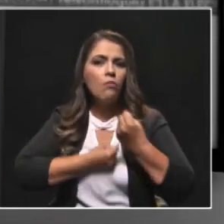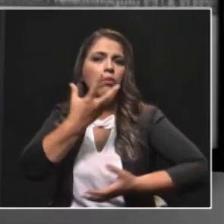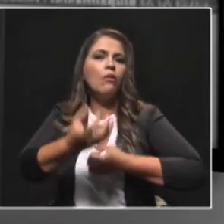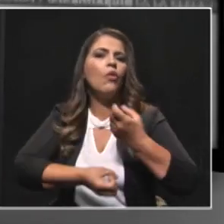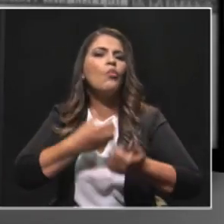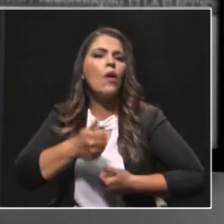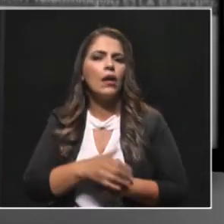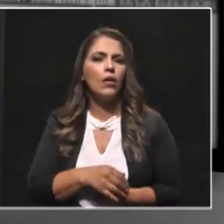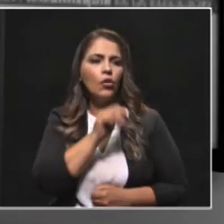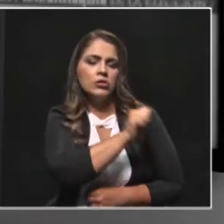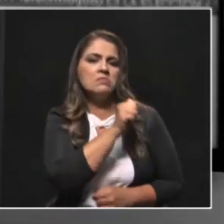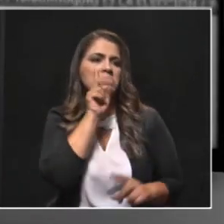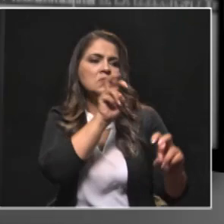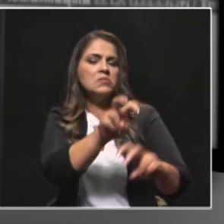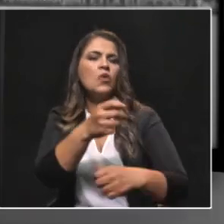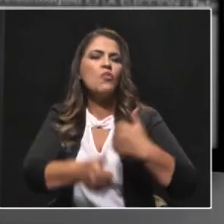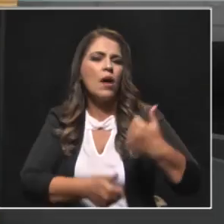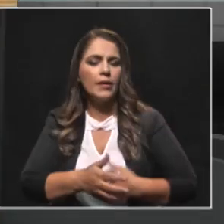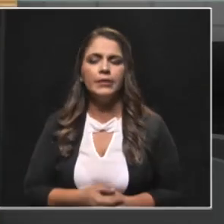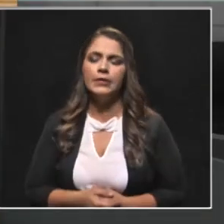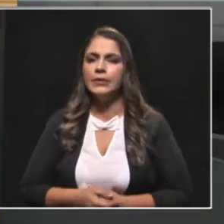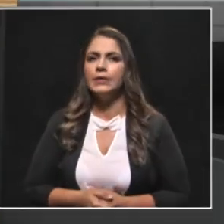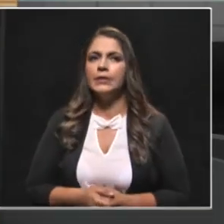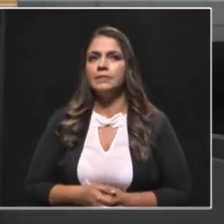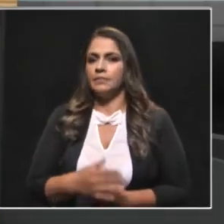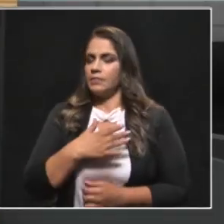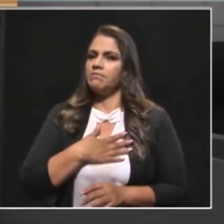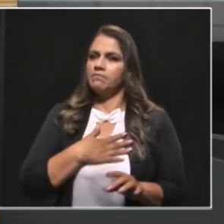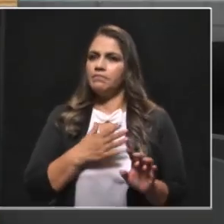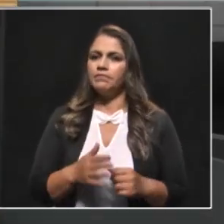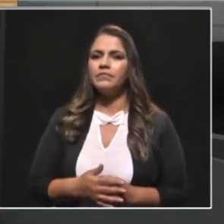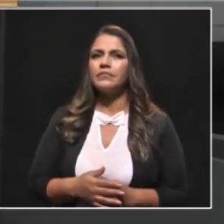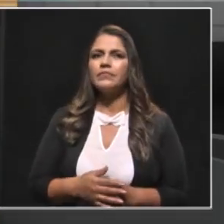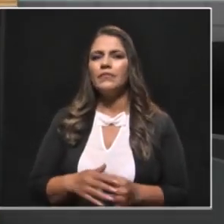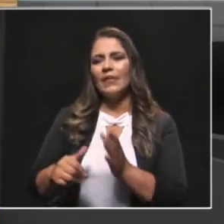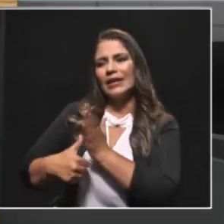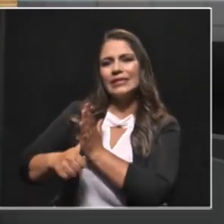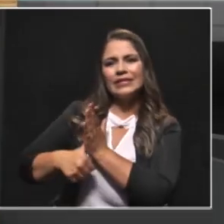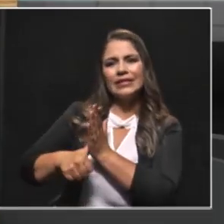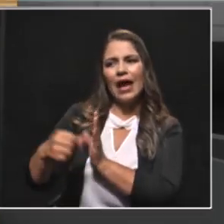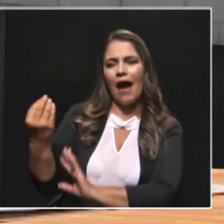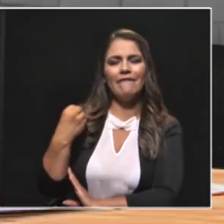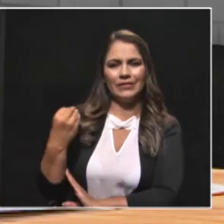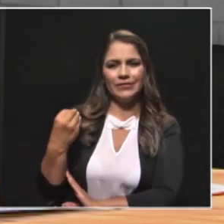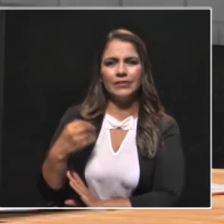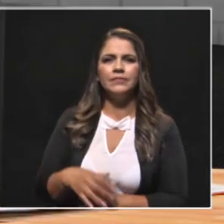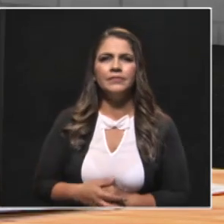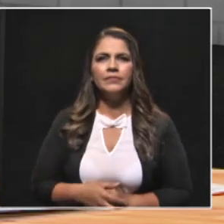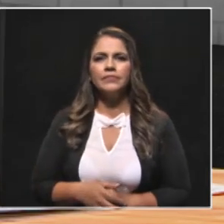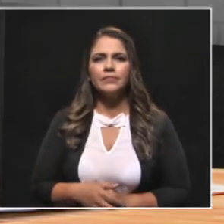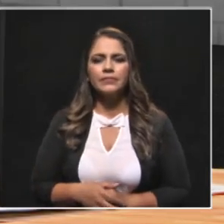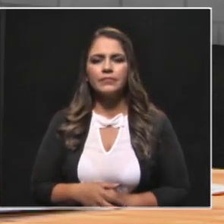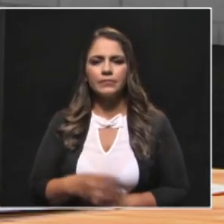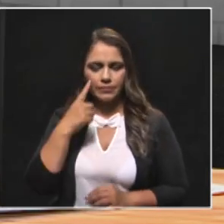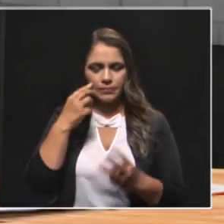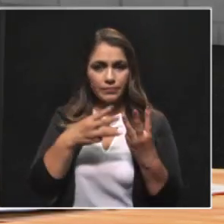de búsqueda de ustedes de datos y cruce de información? Esta información nosotros la obtenemos de la misma registraduría. Okay. Nosotros también tenemos un portal